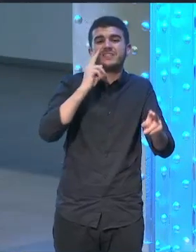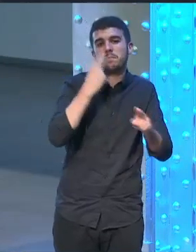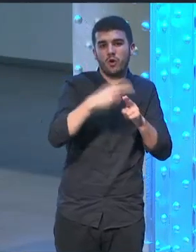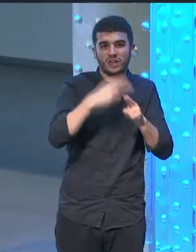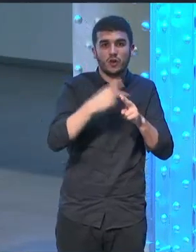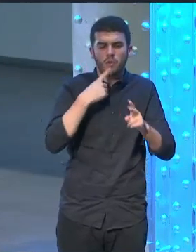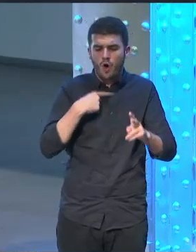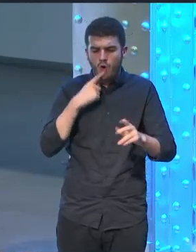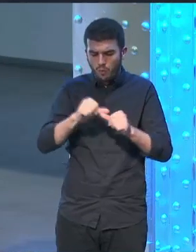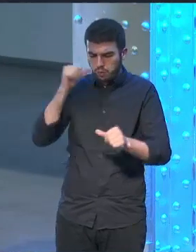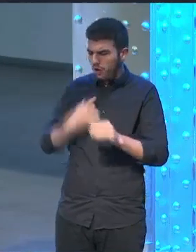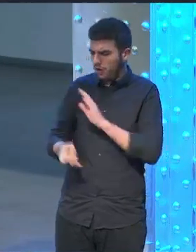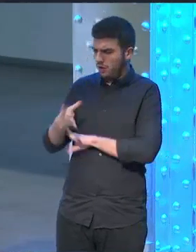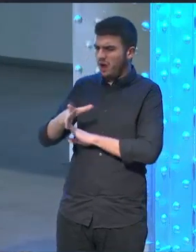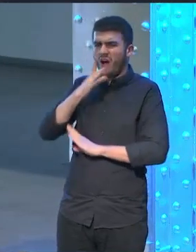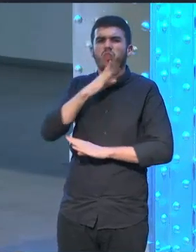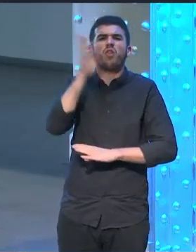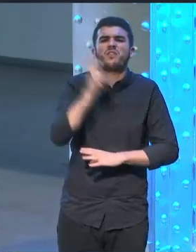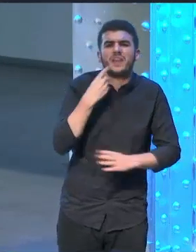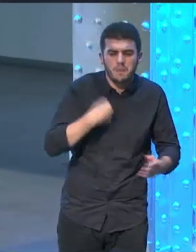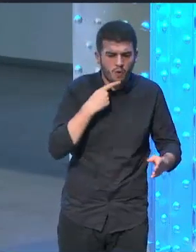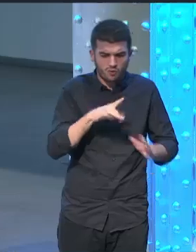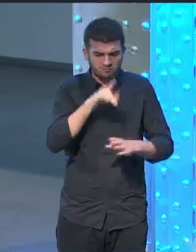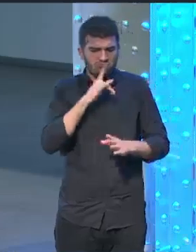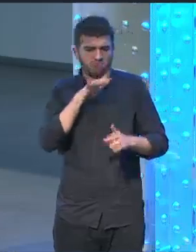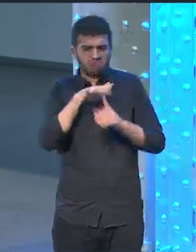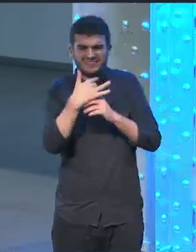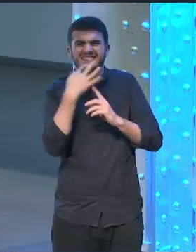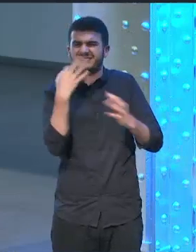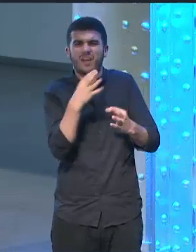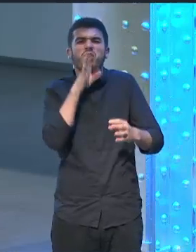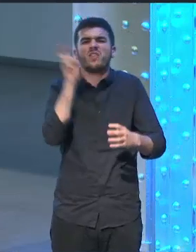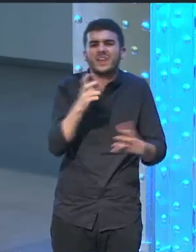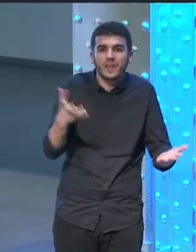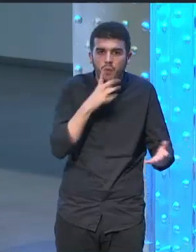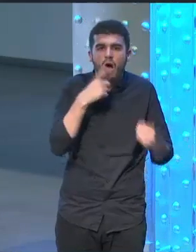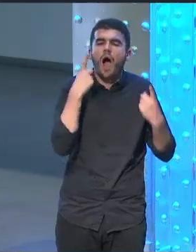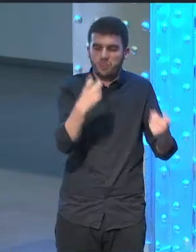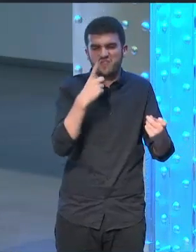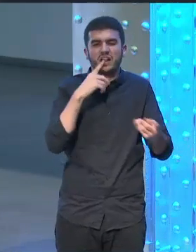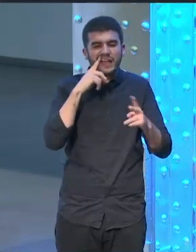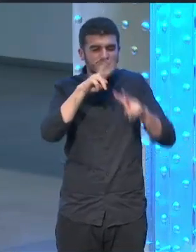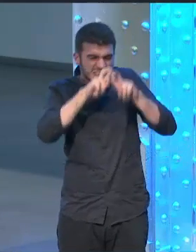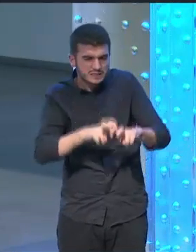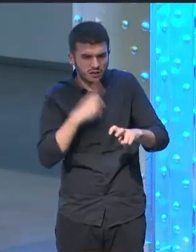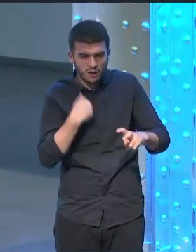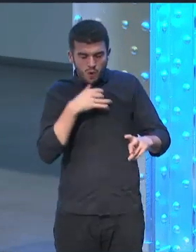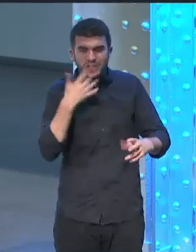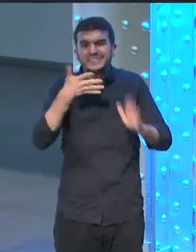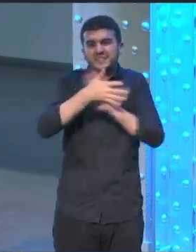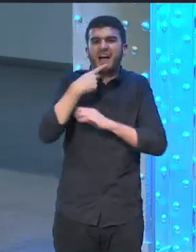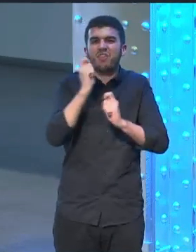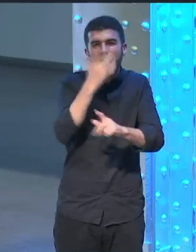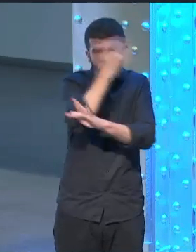en los orígenes de por qué ocurren este tipo de cosas, ¿no? Porque este tipo de estudios son francamente necesarios para concienciar de lo que está ocurriendo,